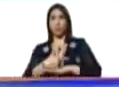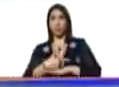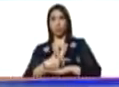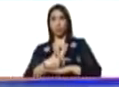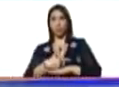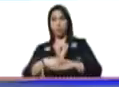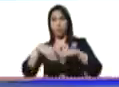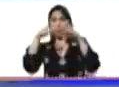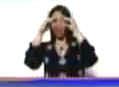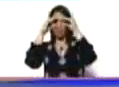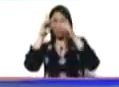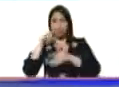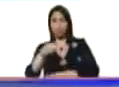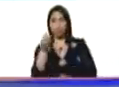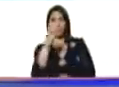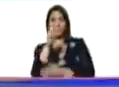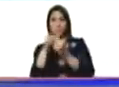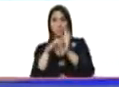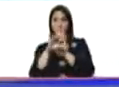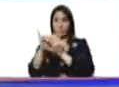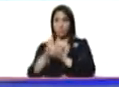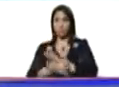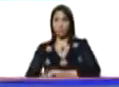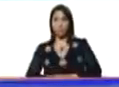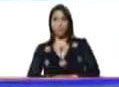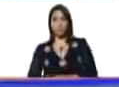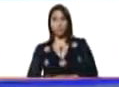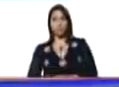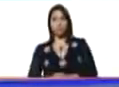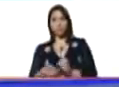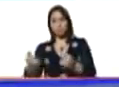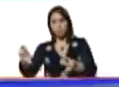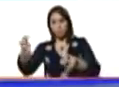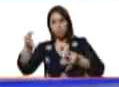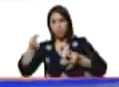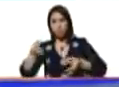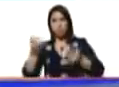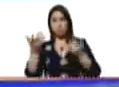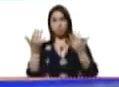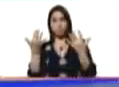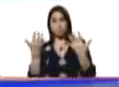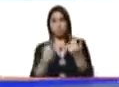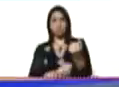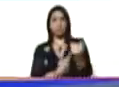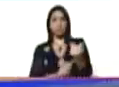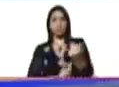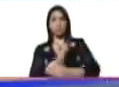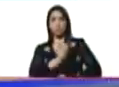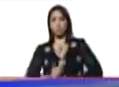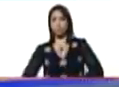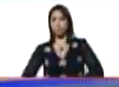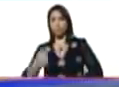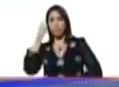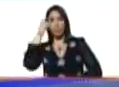La Asamblea Nacional Constituyente recibió de sus manos, hermano presidente, el día